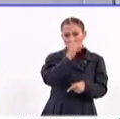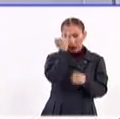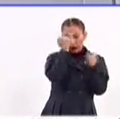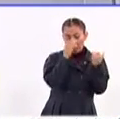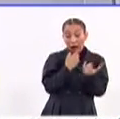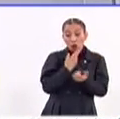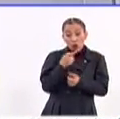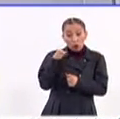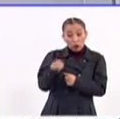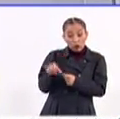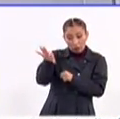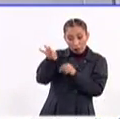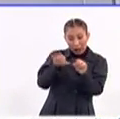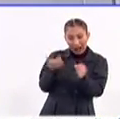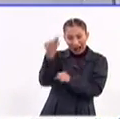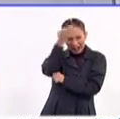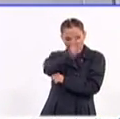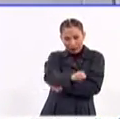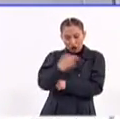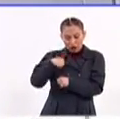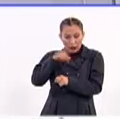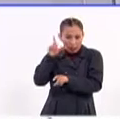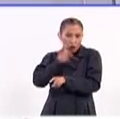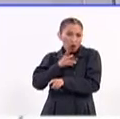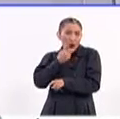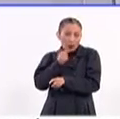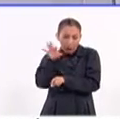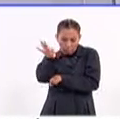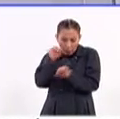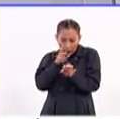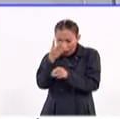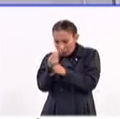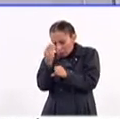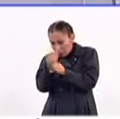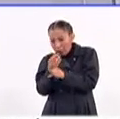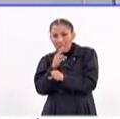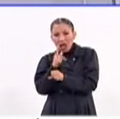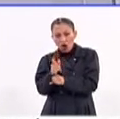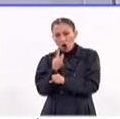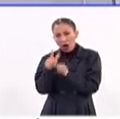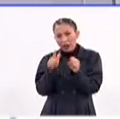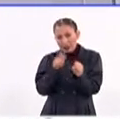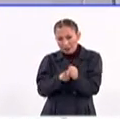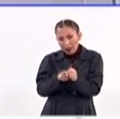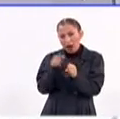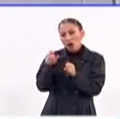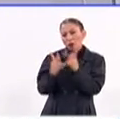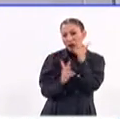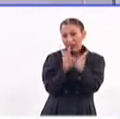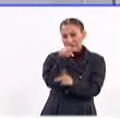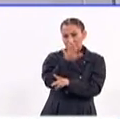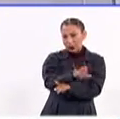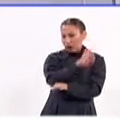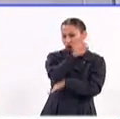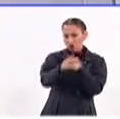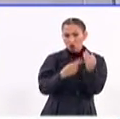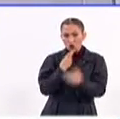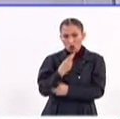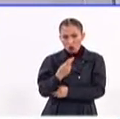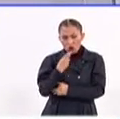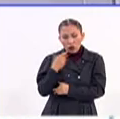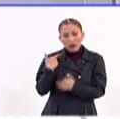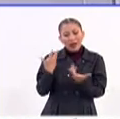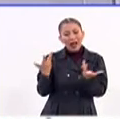la aplicación de la selección artificial ya por el hombre para el mejoramiento de las especies domésticas, particularmente para todas aquellas